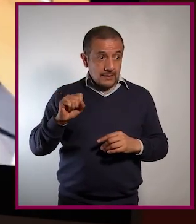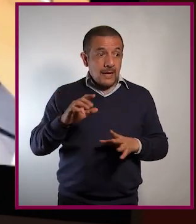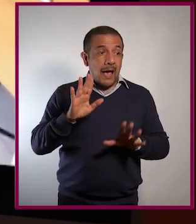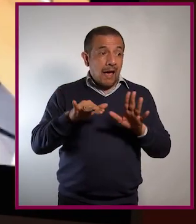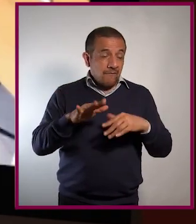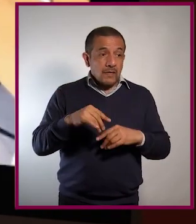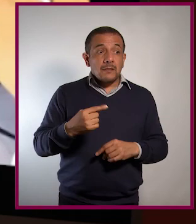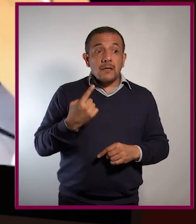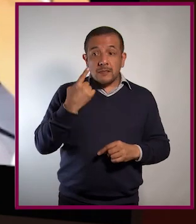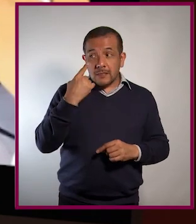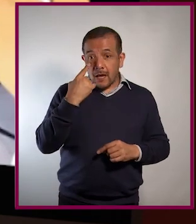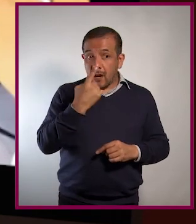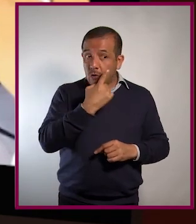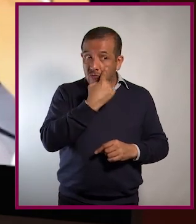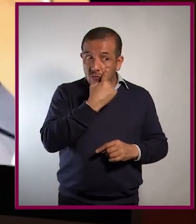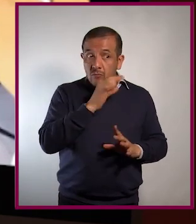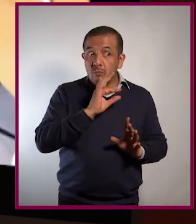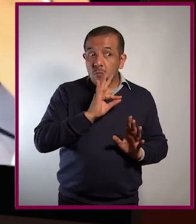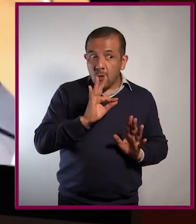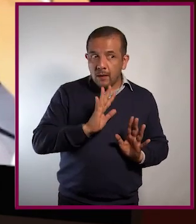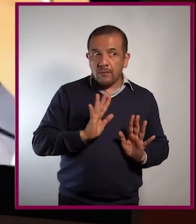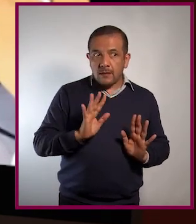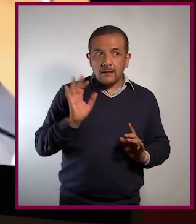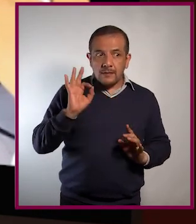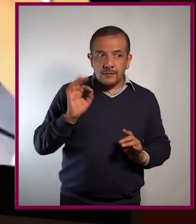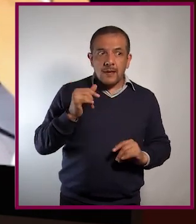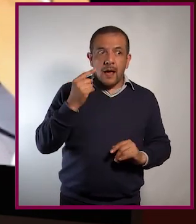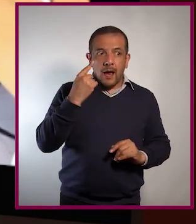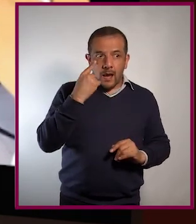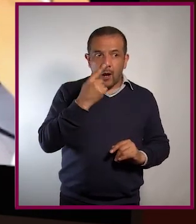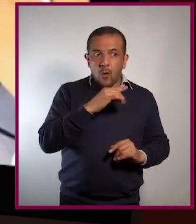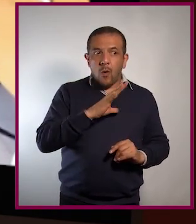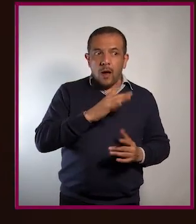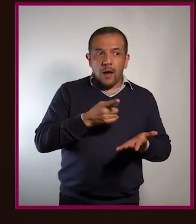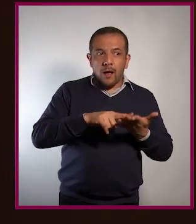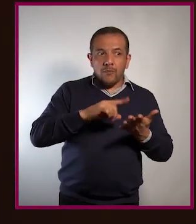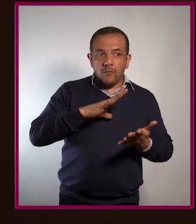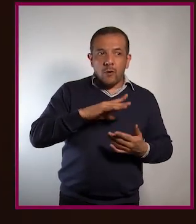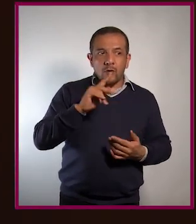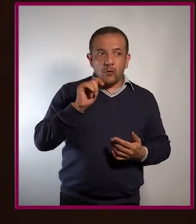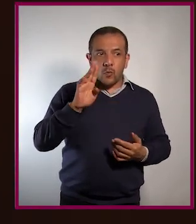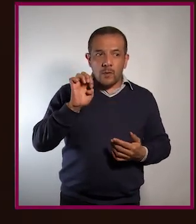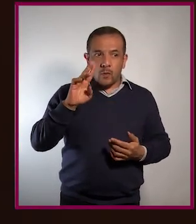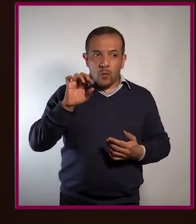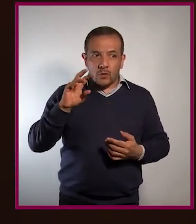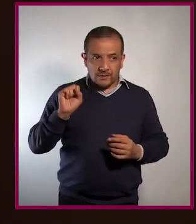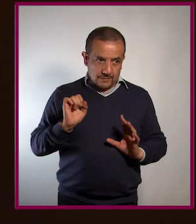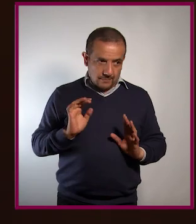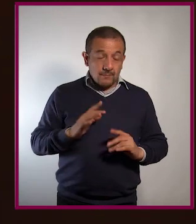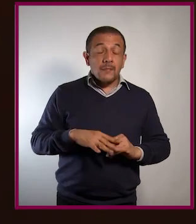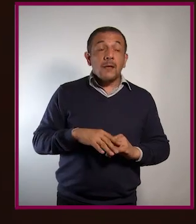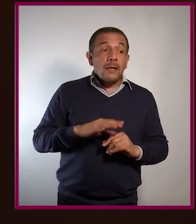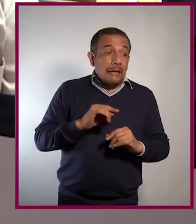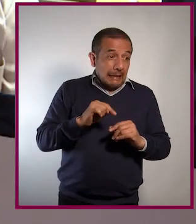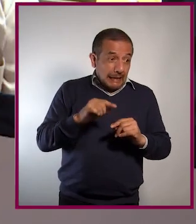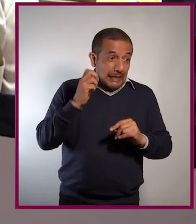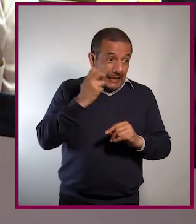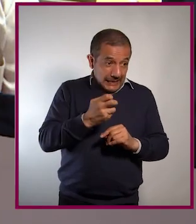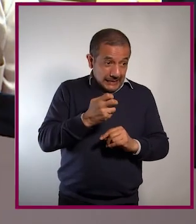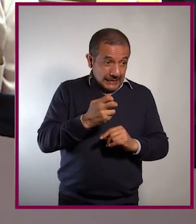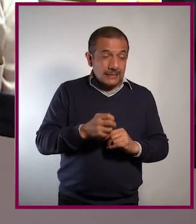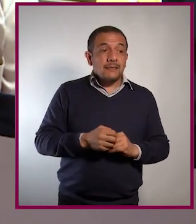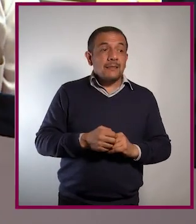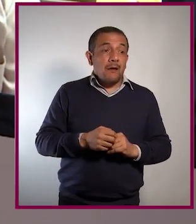son oculares, pero puede ver hasta en el ojo. Entonces, la tuberculosis